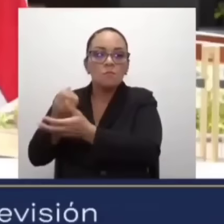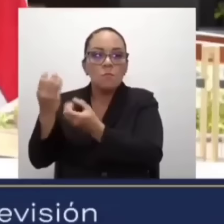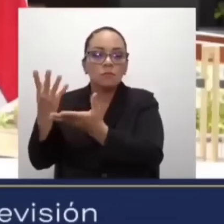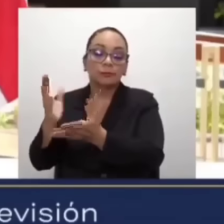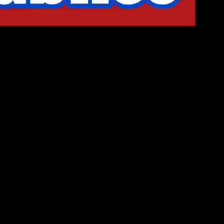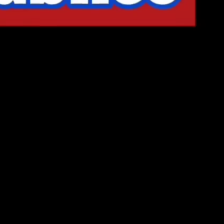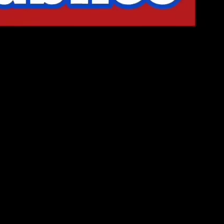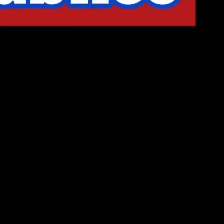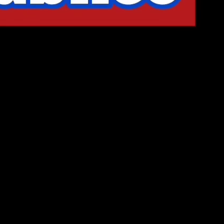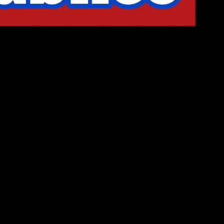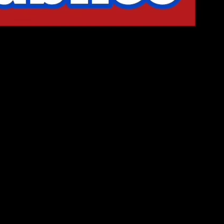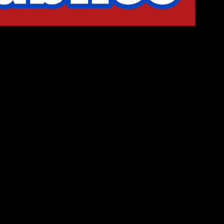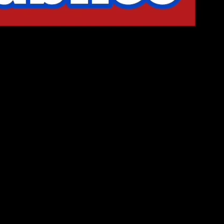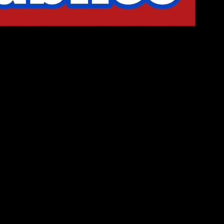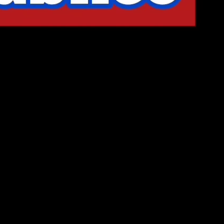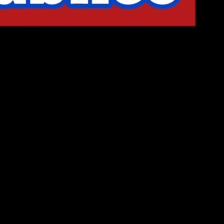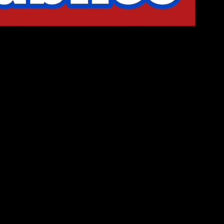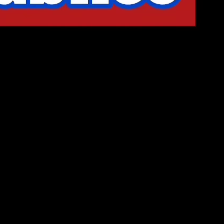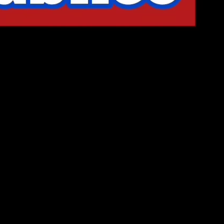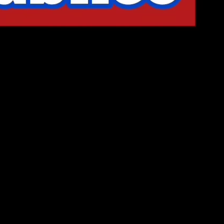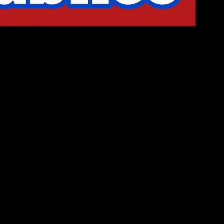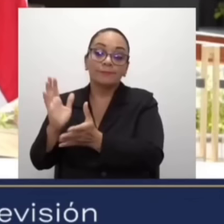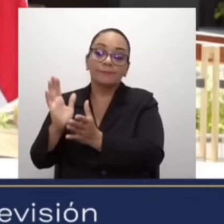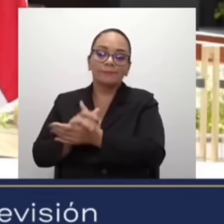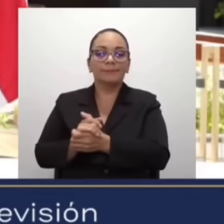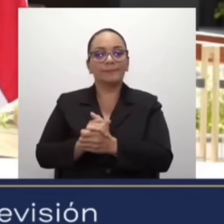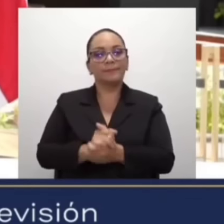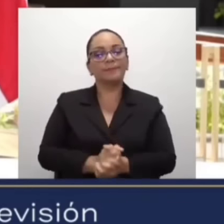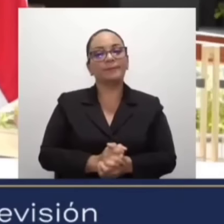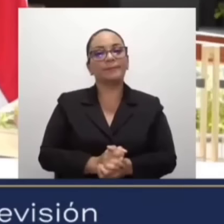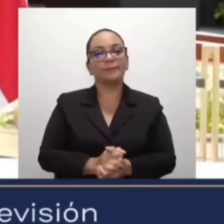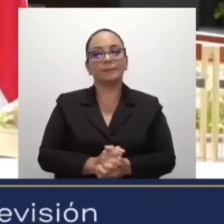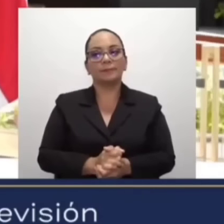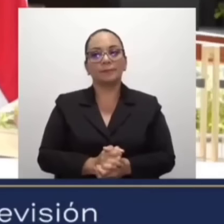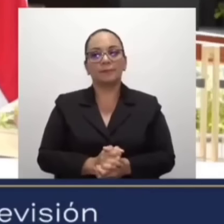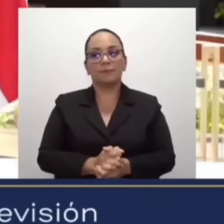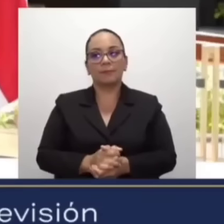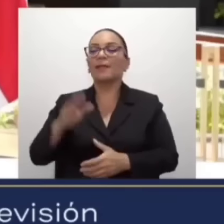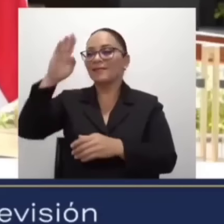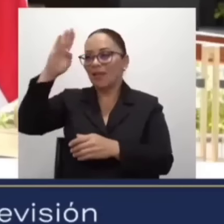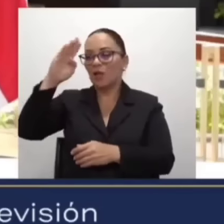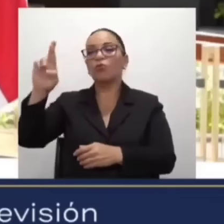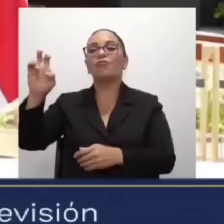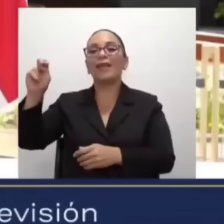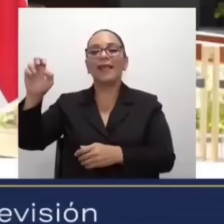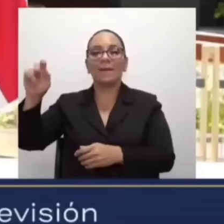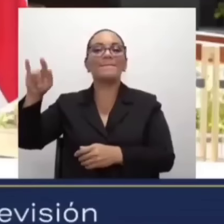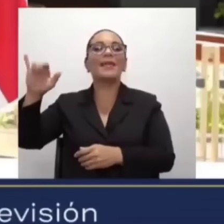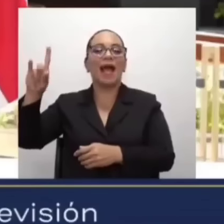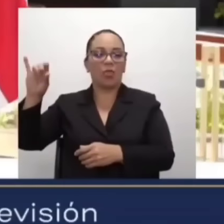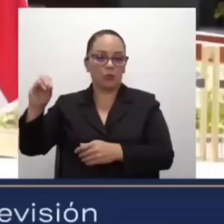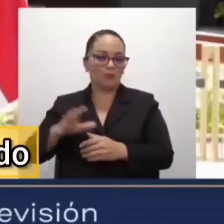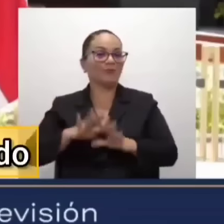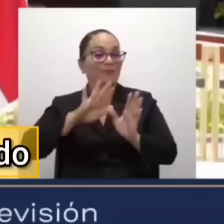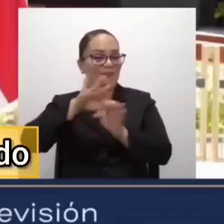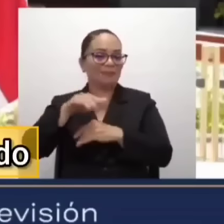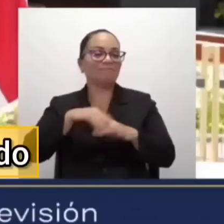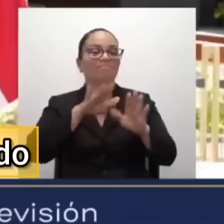valor. Un bien demanial es un bien público. Saludos, don René. Sí, señora, continuamos. Muy bien.